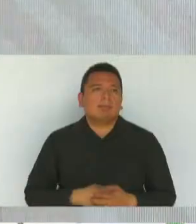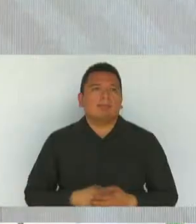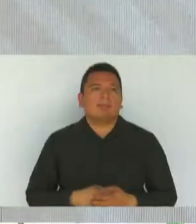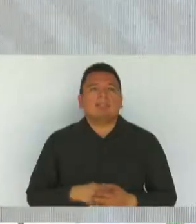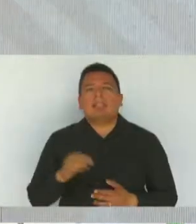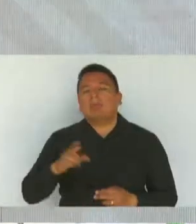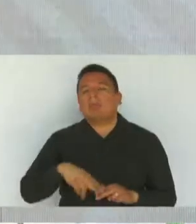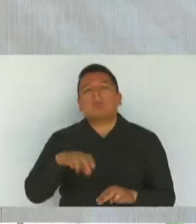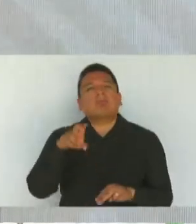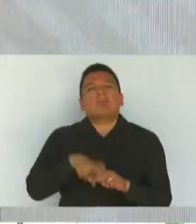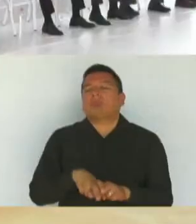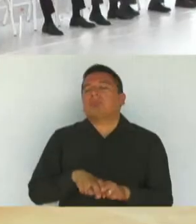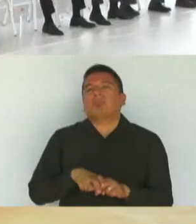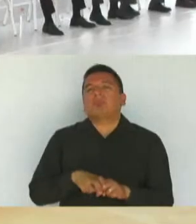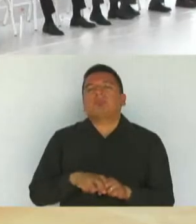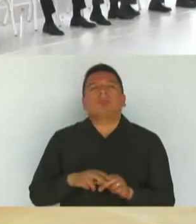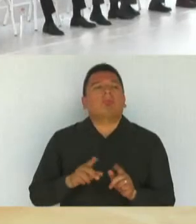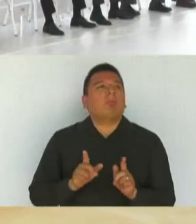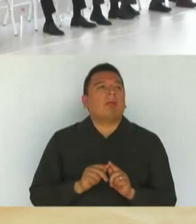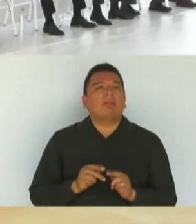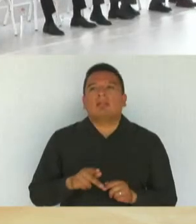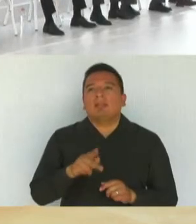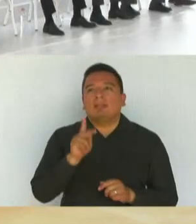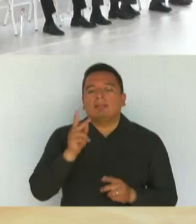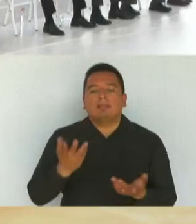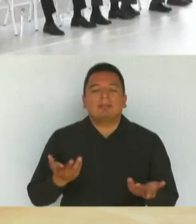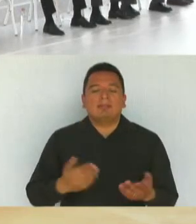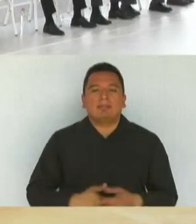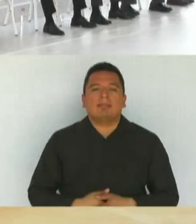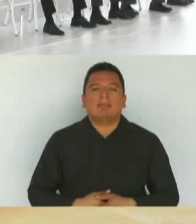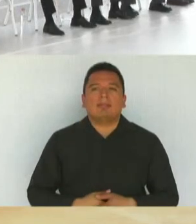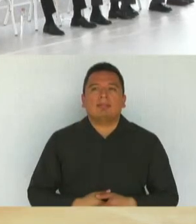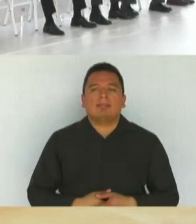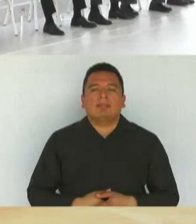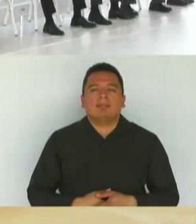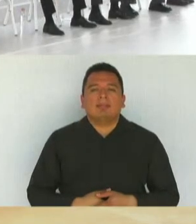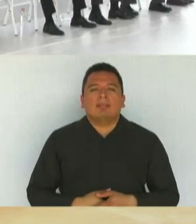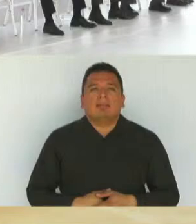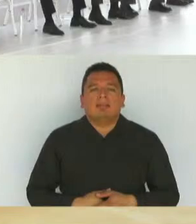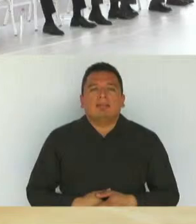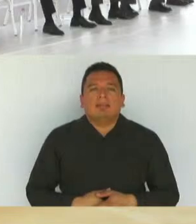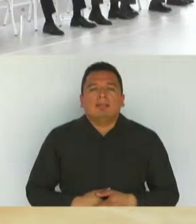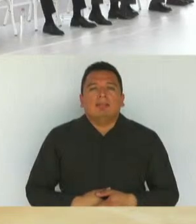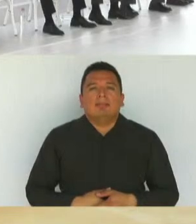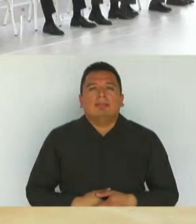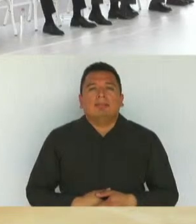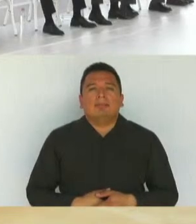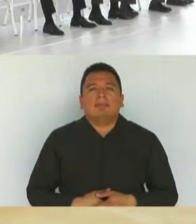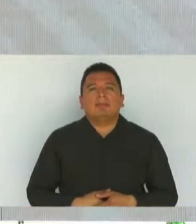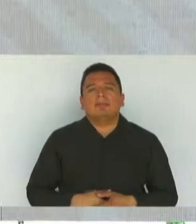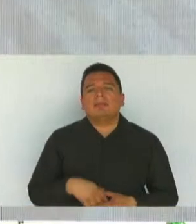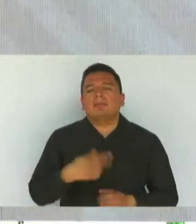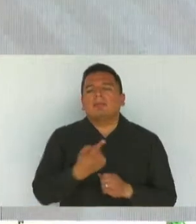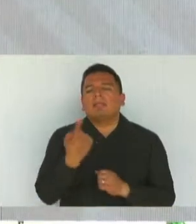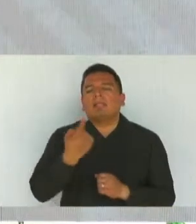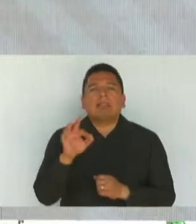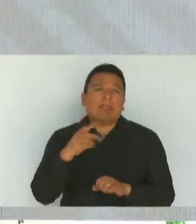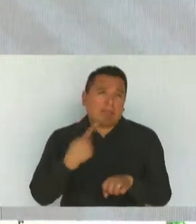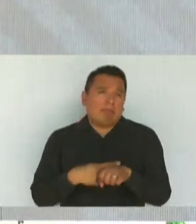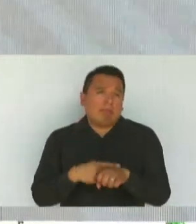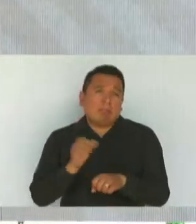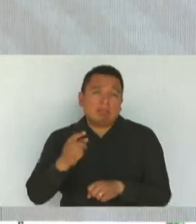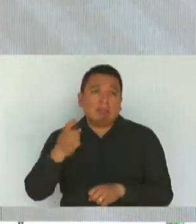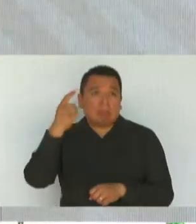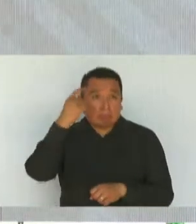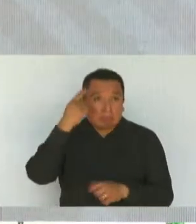dice científicamente, pero que muchas veces está vinculado a ciertos tipos de padecimientos, como de salud